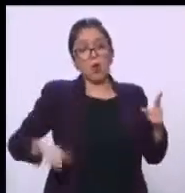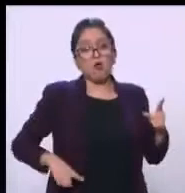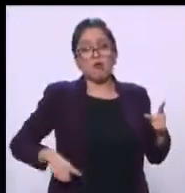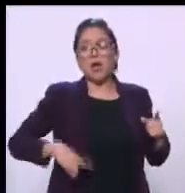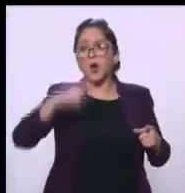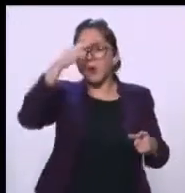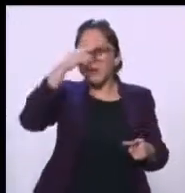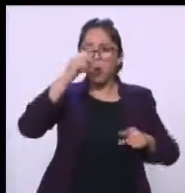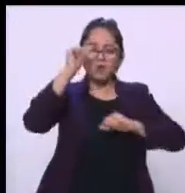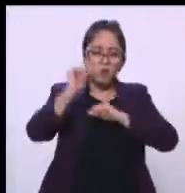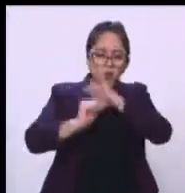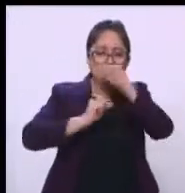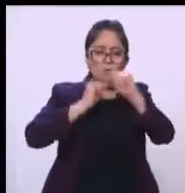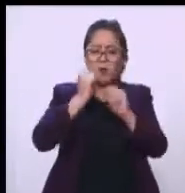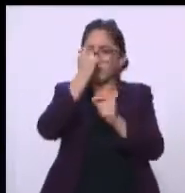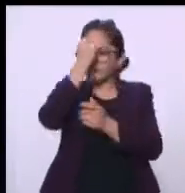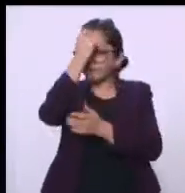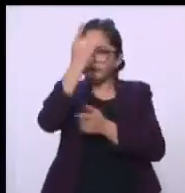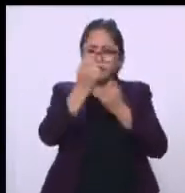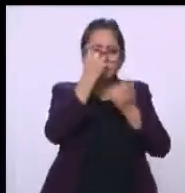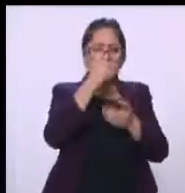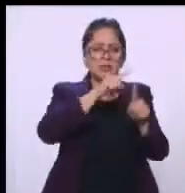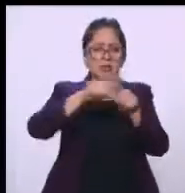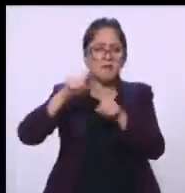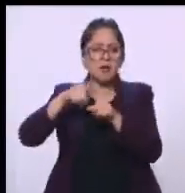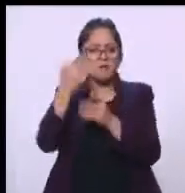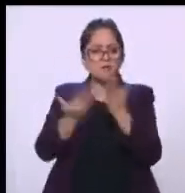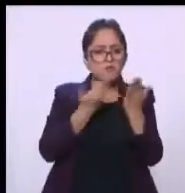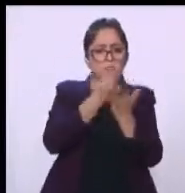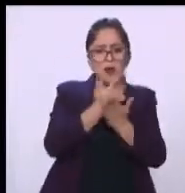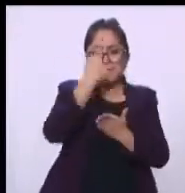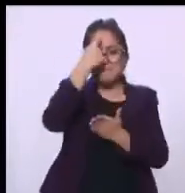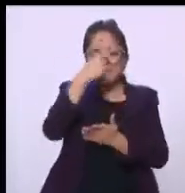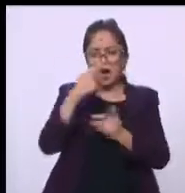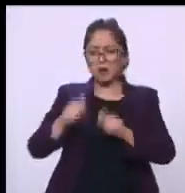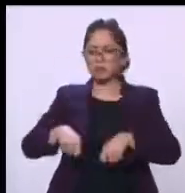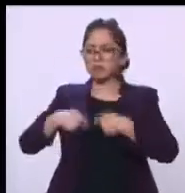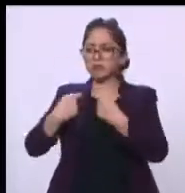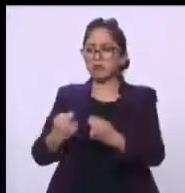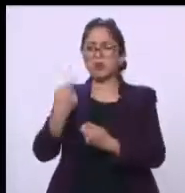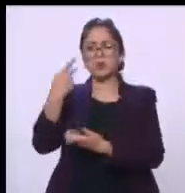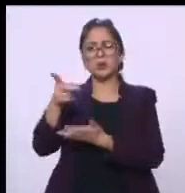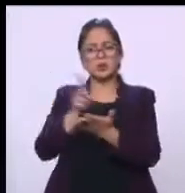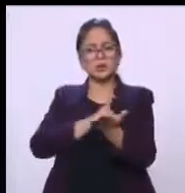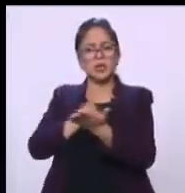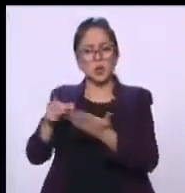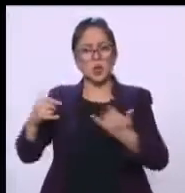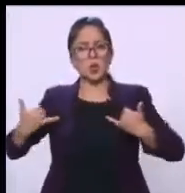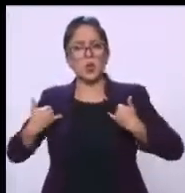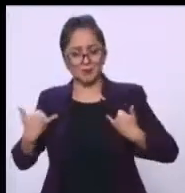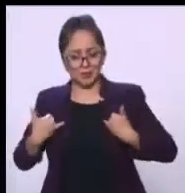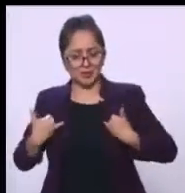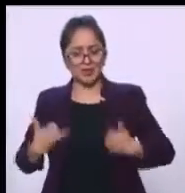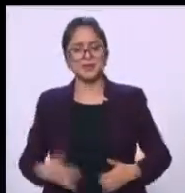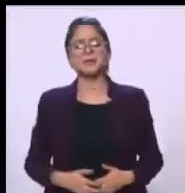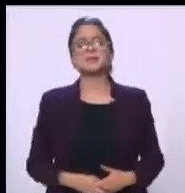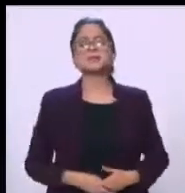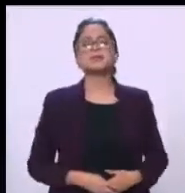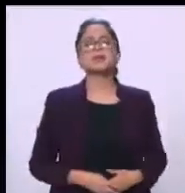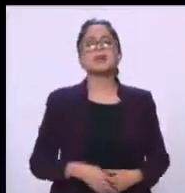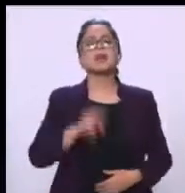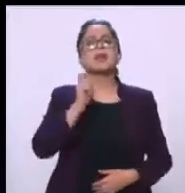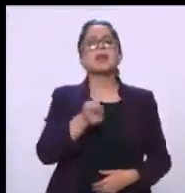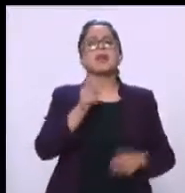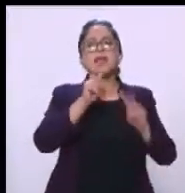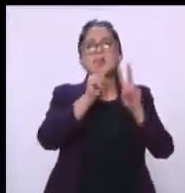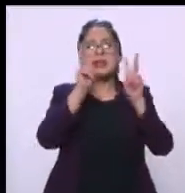para garantizar un mejor ejercicio de derechos para las personas jóvenes. Decía que en el plano de las modificaciones legales hay, me